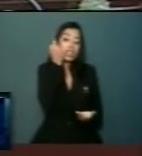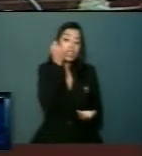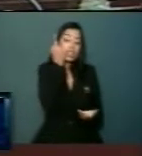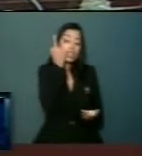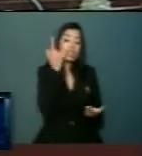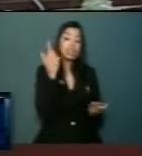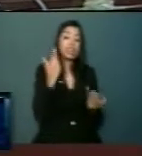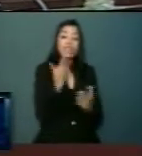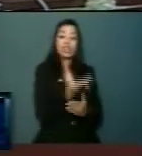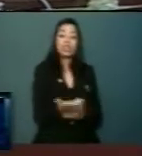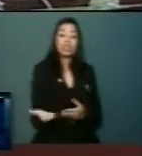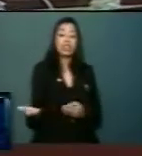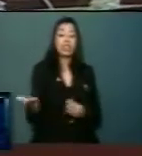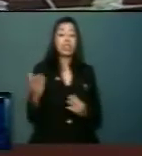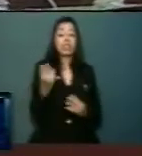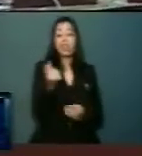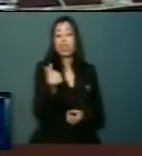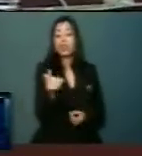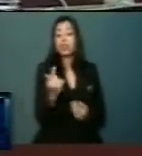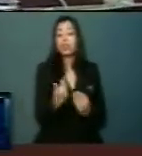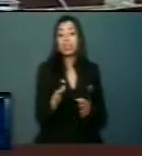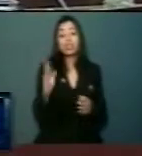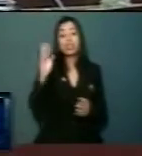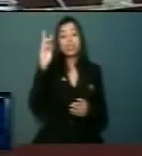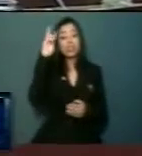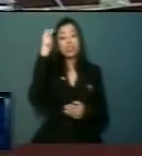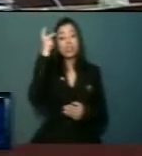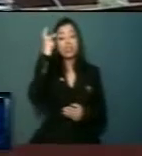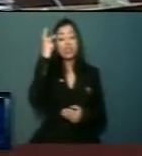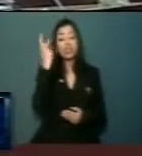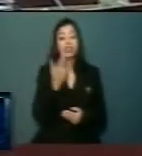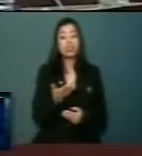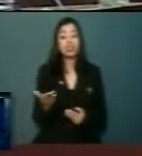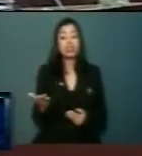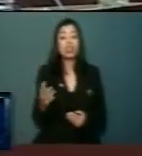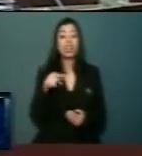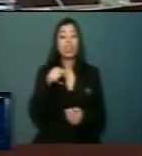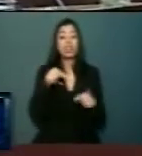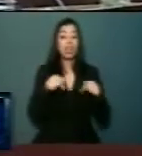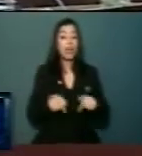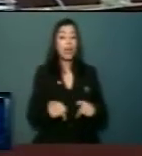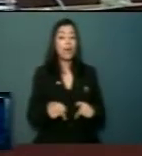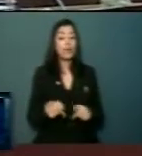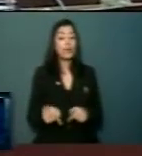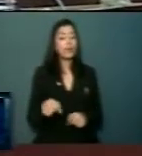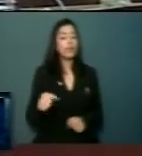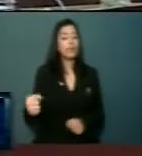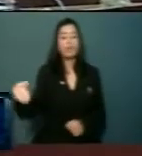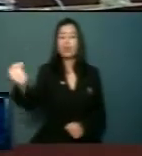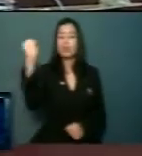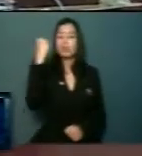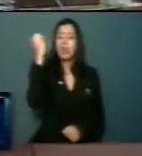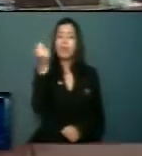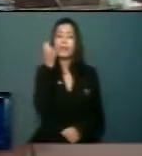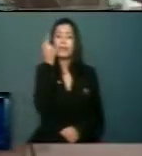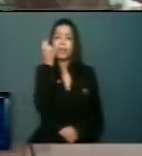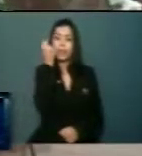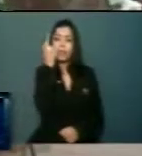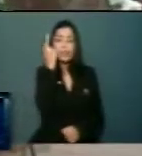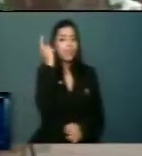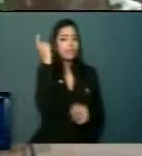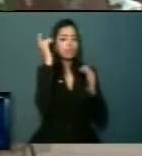recesiones económicas ya son palabras comunes. Es el momento ideal de entender de una buena